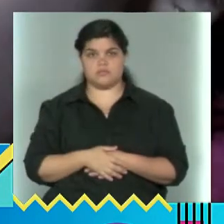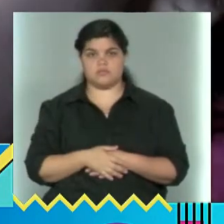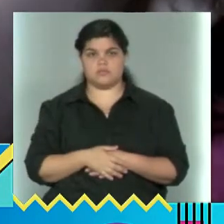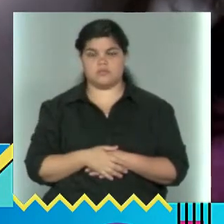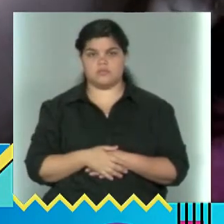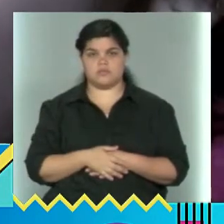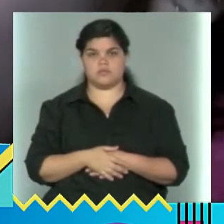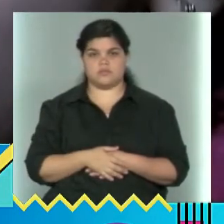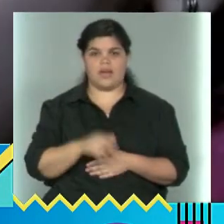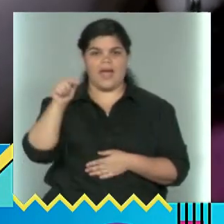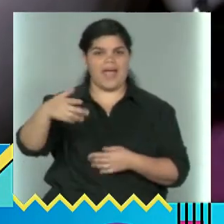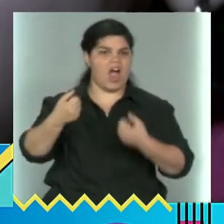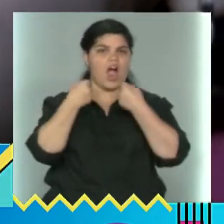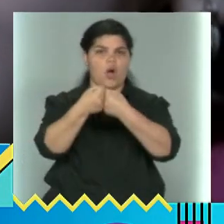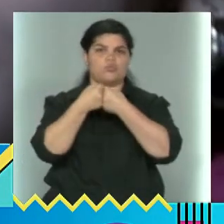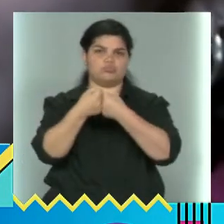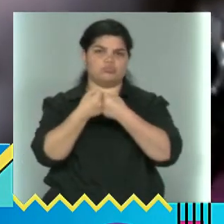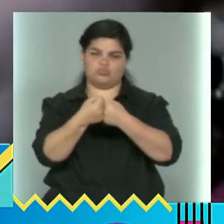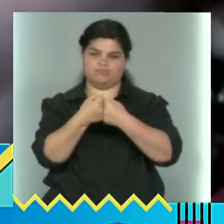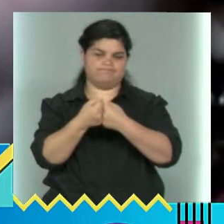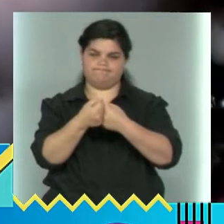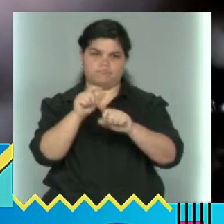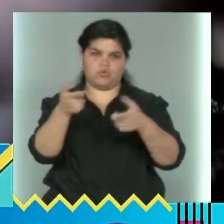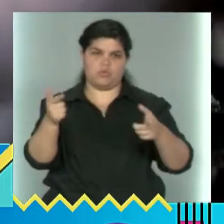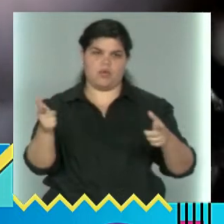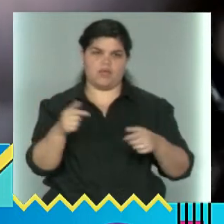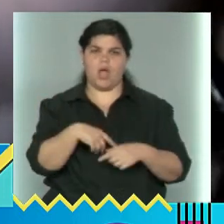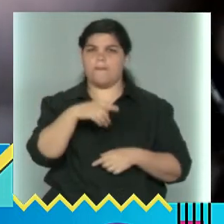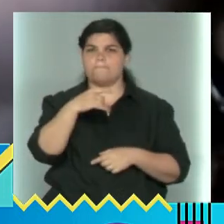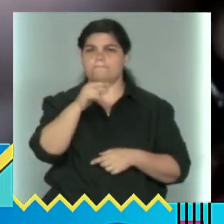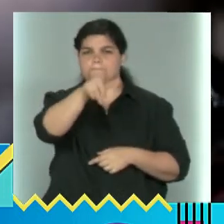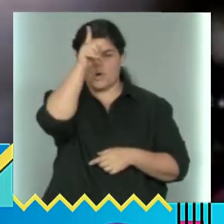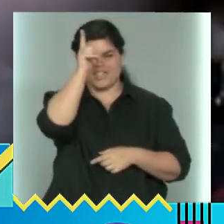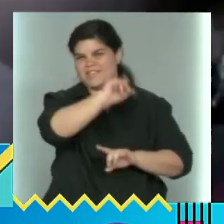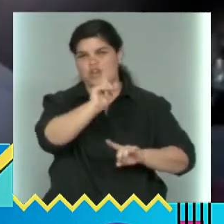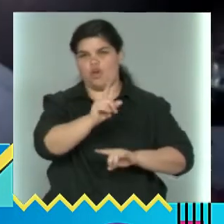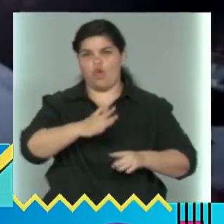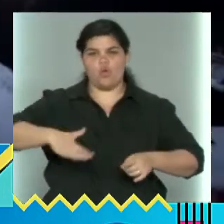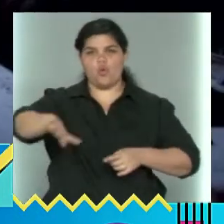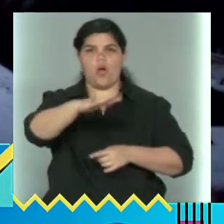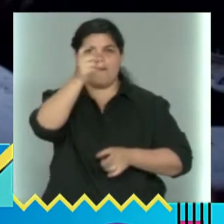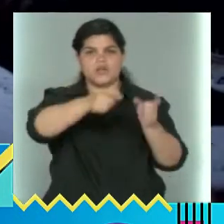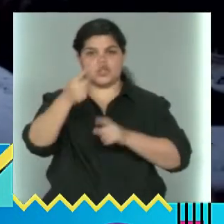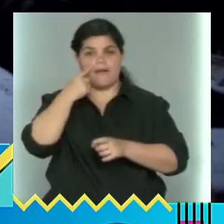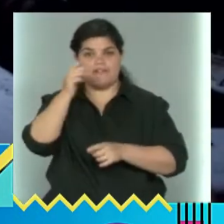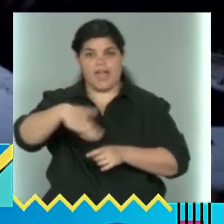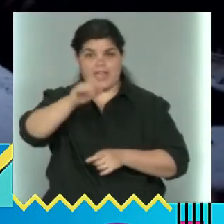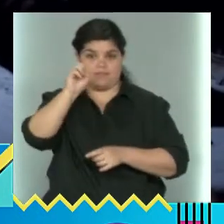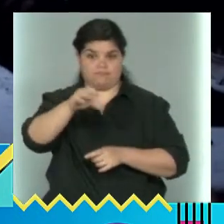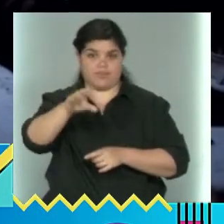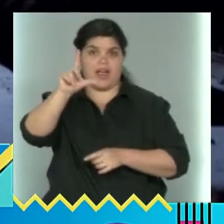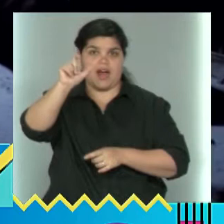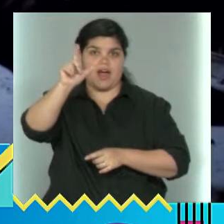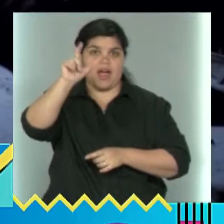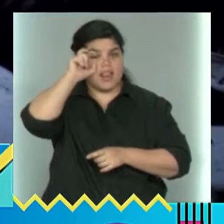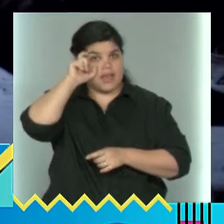no estaba de acuerdo con, no solo la policía, sino en general, la ciudad, los habitantes de Calais no estaban